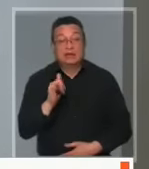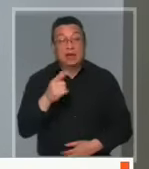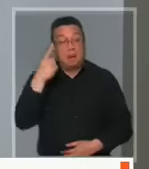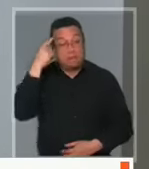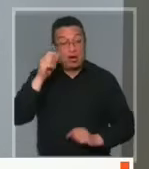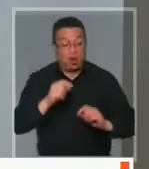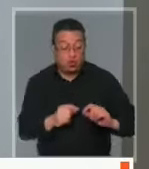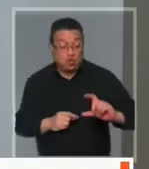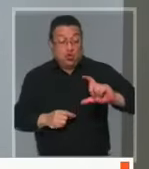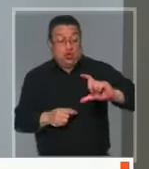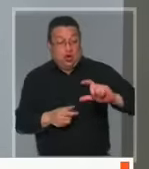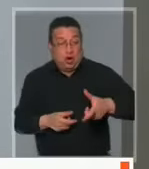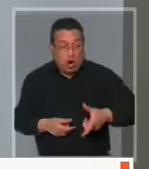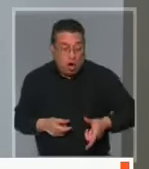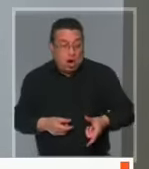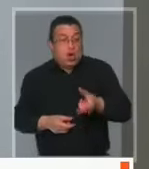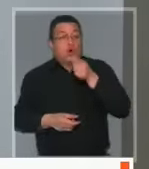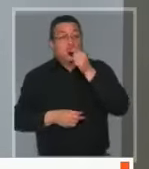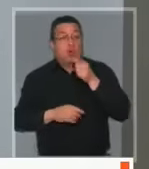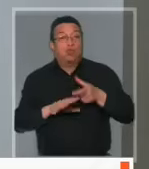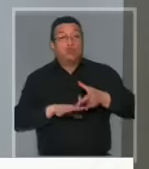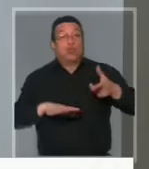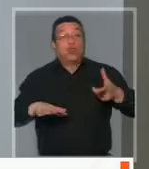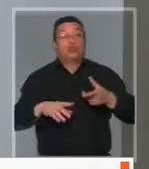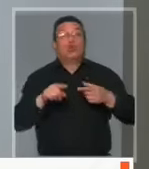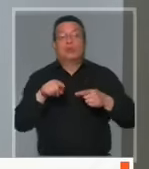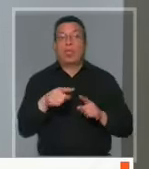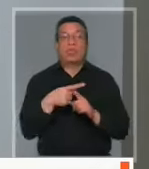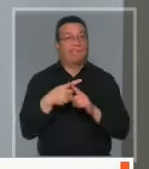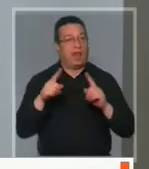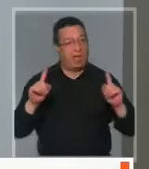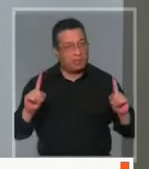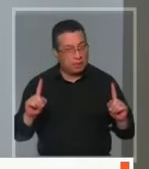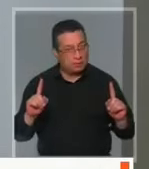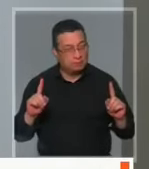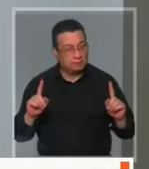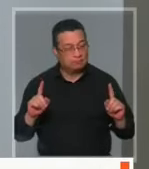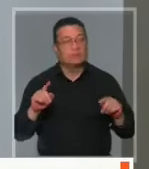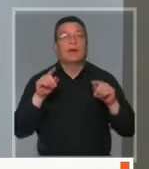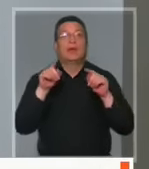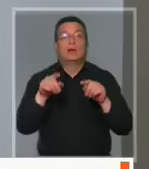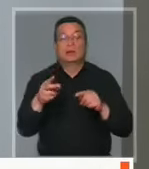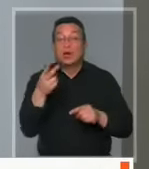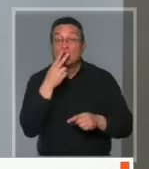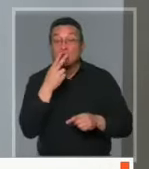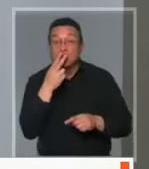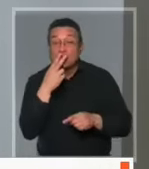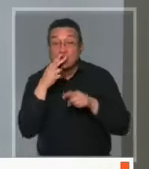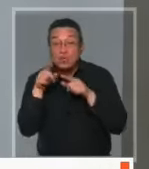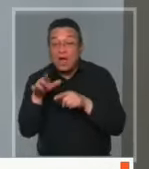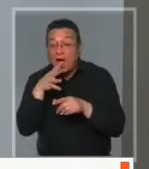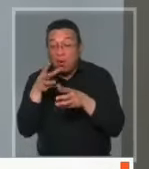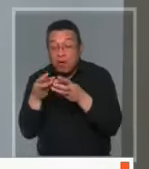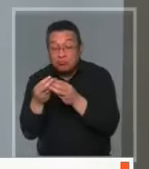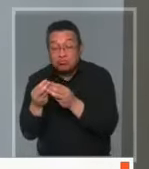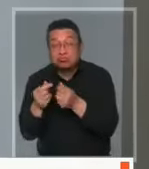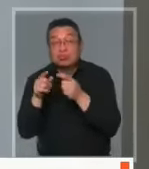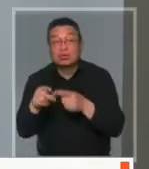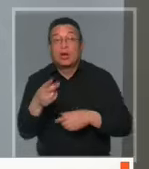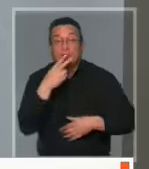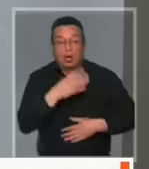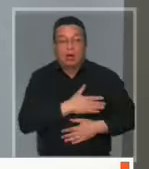dosis de cualquiera de estas dos sustancias, los efectos ya son distintos. En el caso de la nicotina, tengo bradicardia,